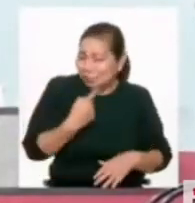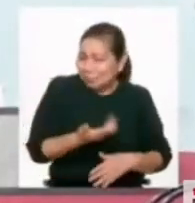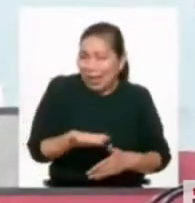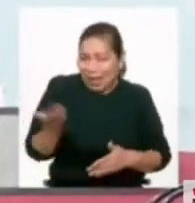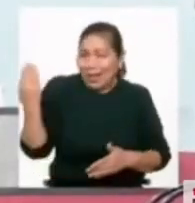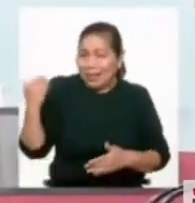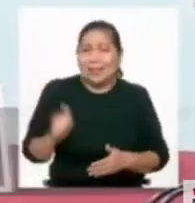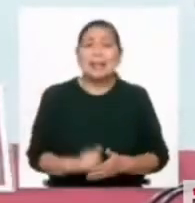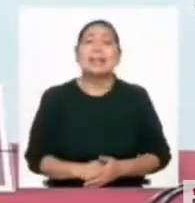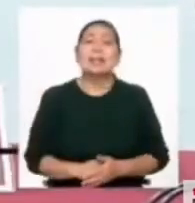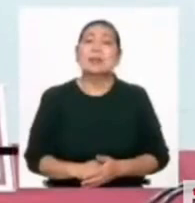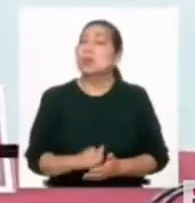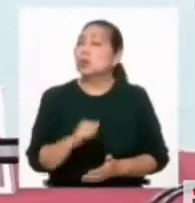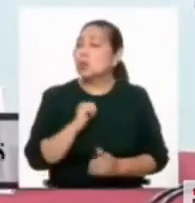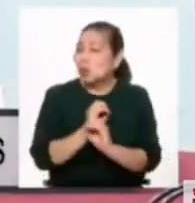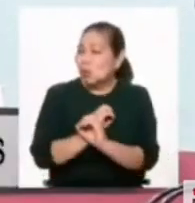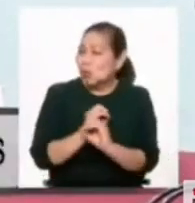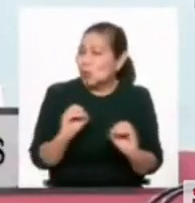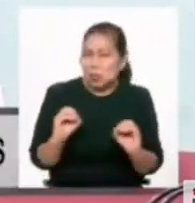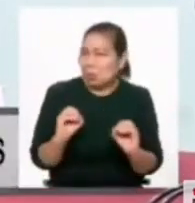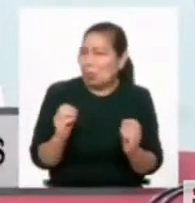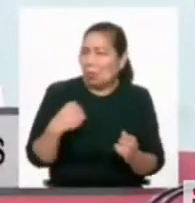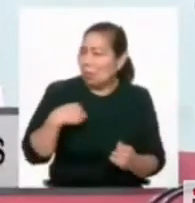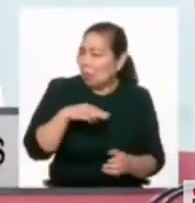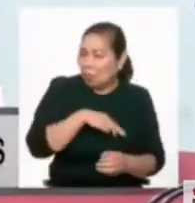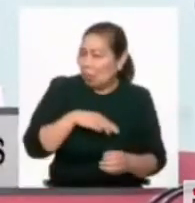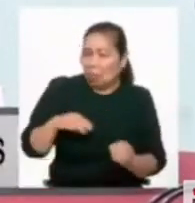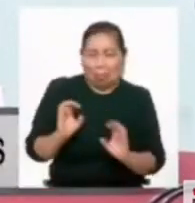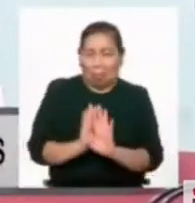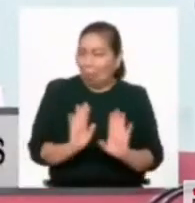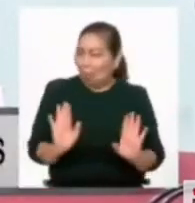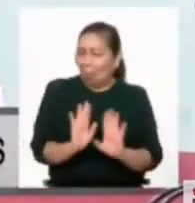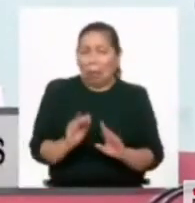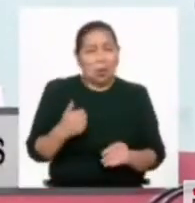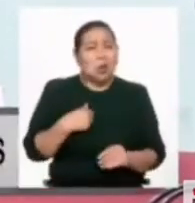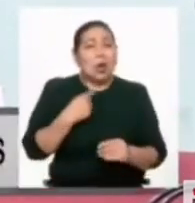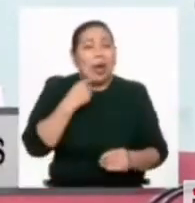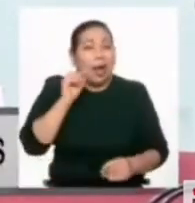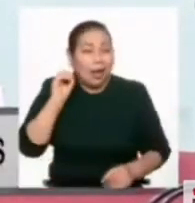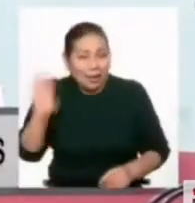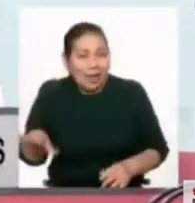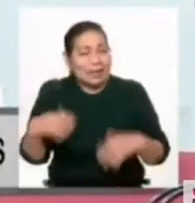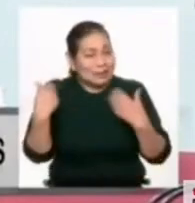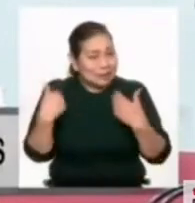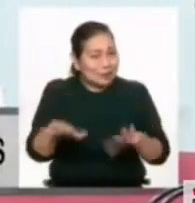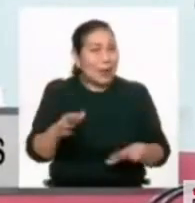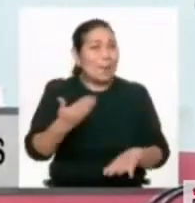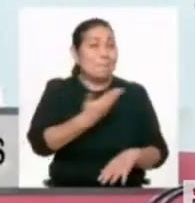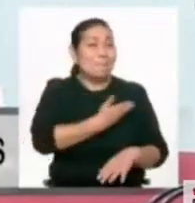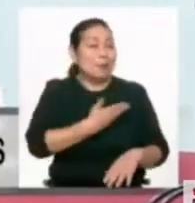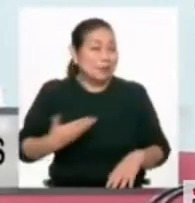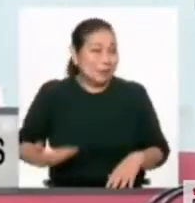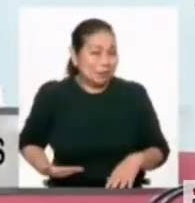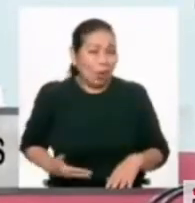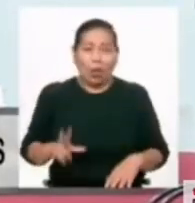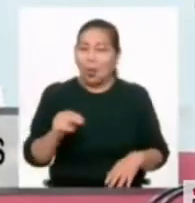ocasiones, yo nunca he querido ser ministro de Estado, yo le había dicho eso al presidente,